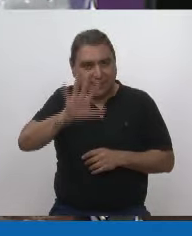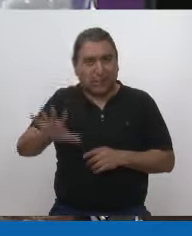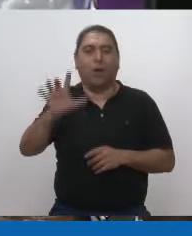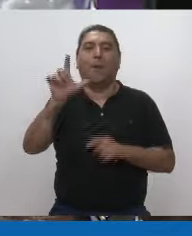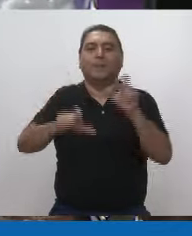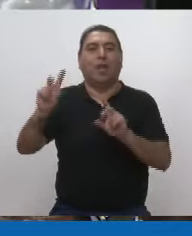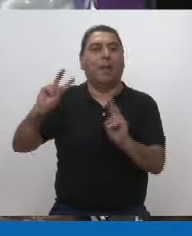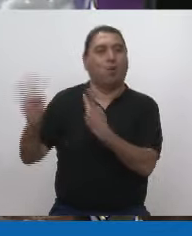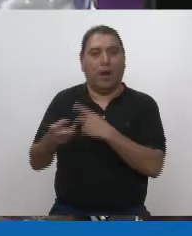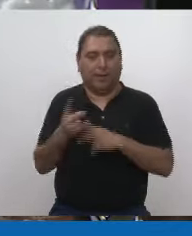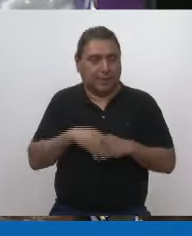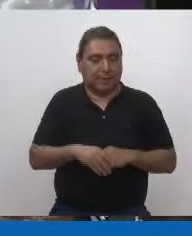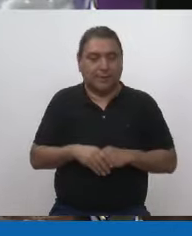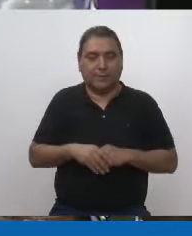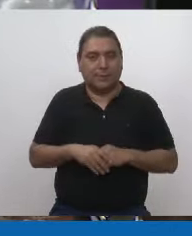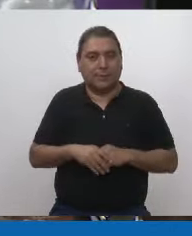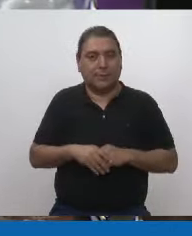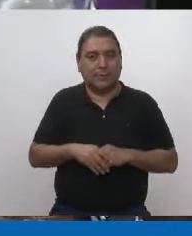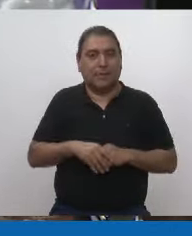55 muertas.